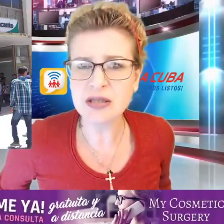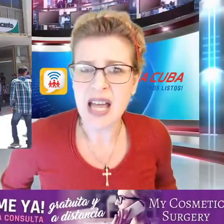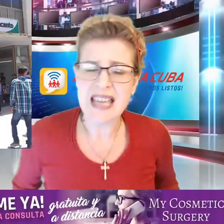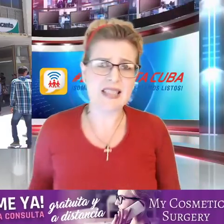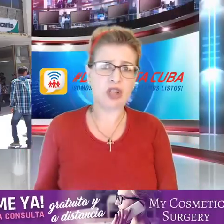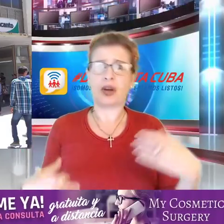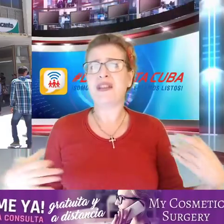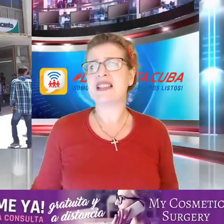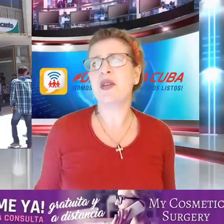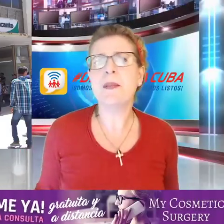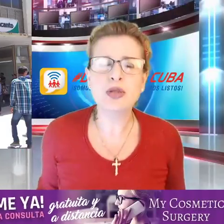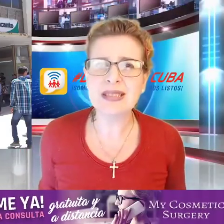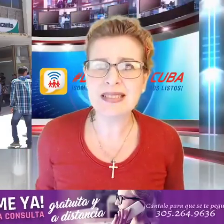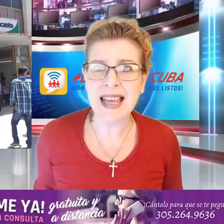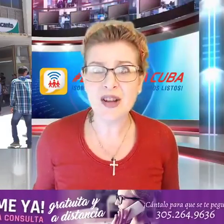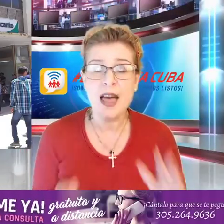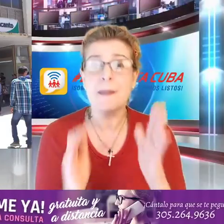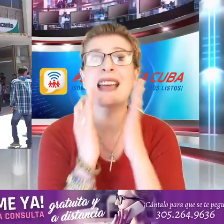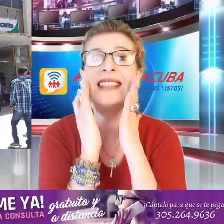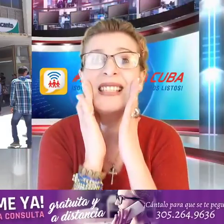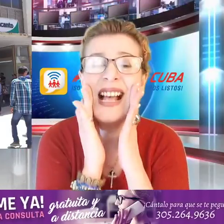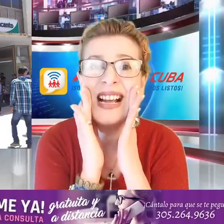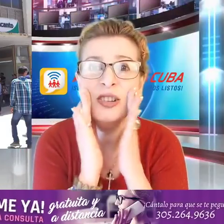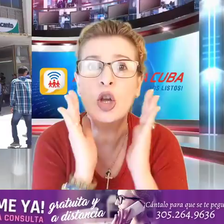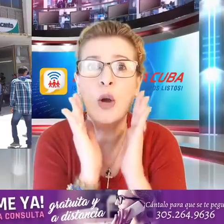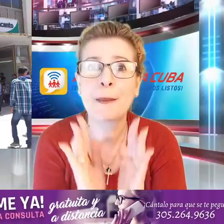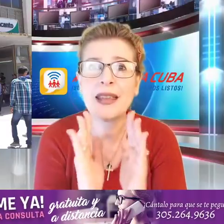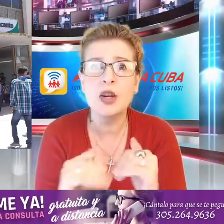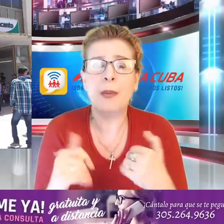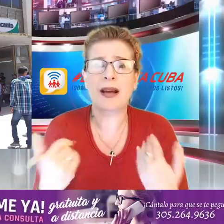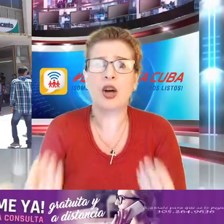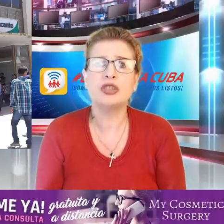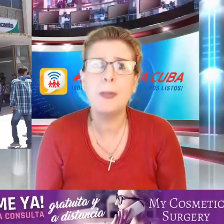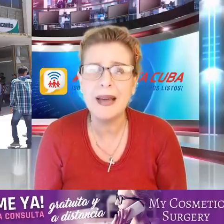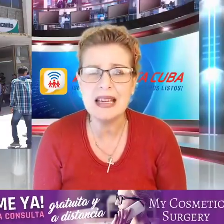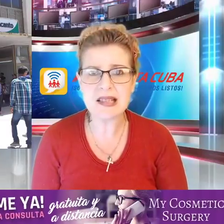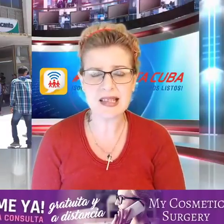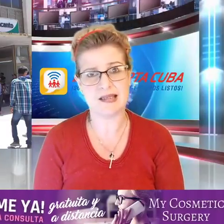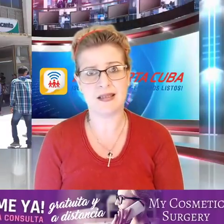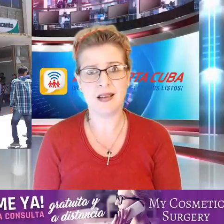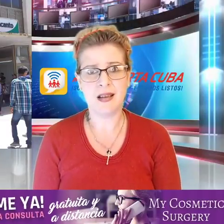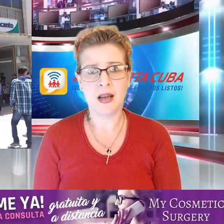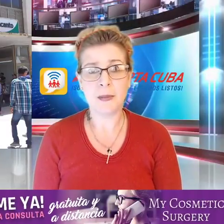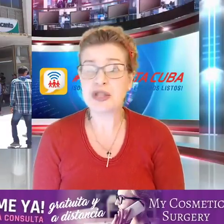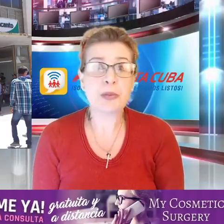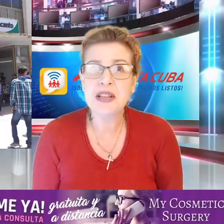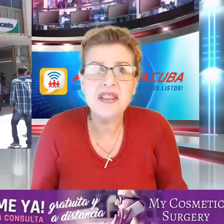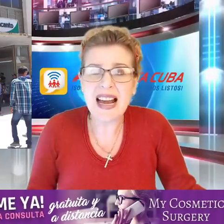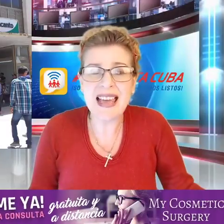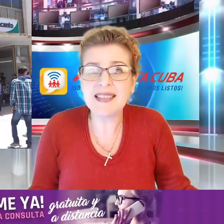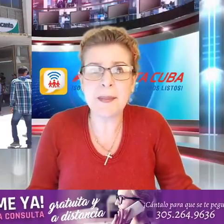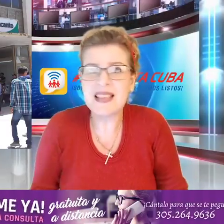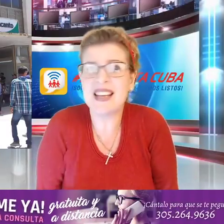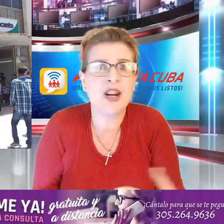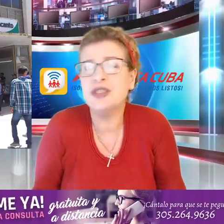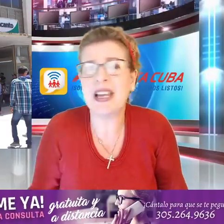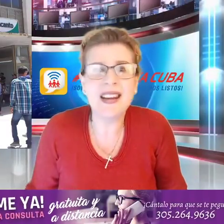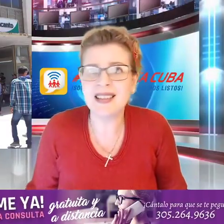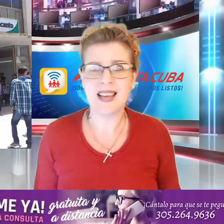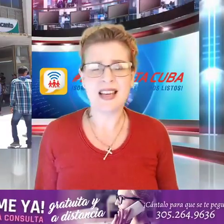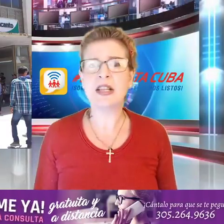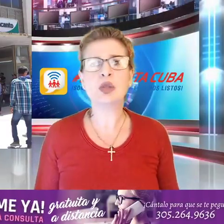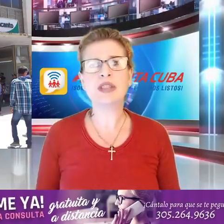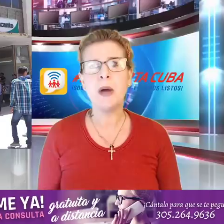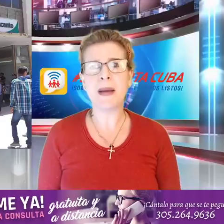interferón y se lo está ofreciendo al mundo entero y además está sacando los médicos para otros países. Por supuesto que la gente piensa que no